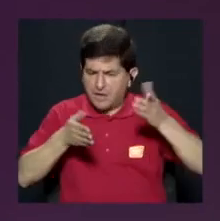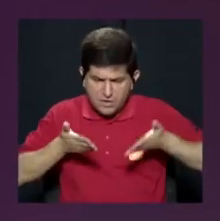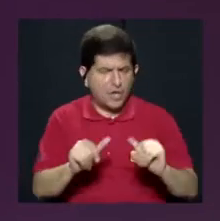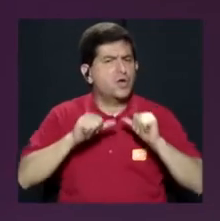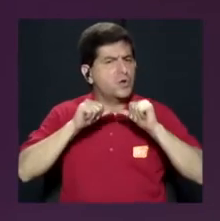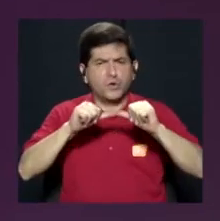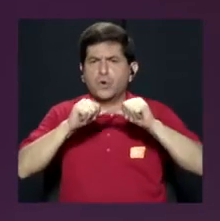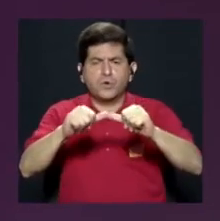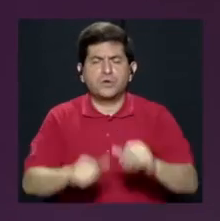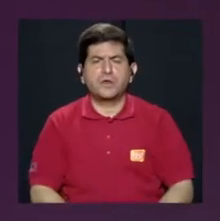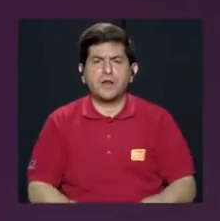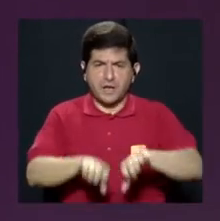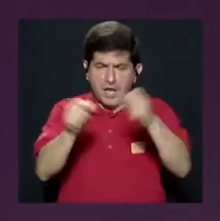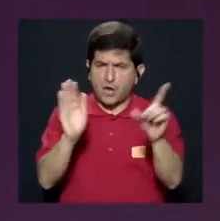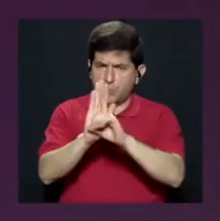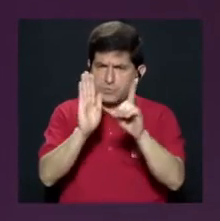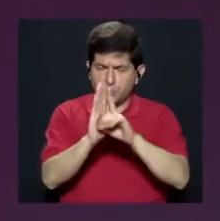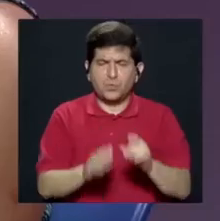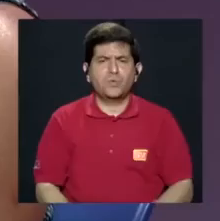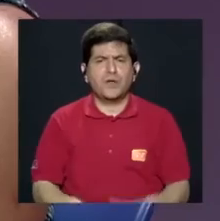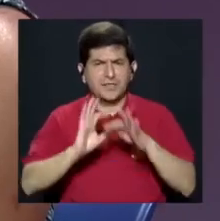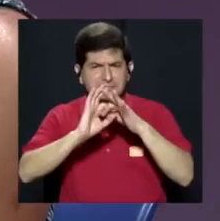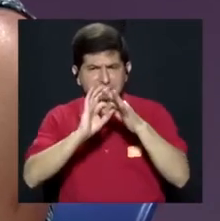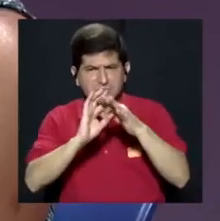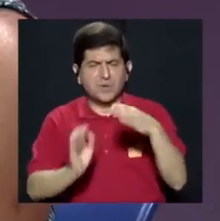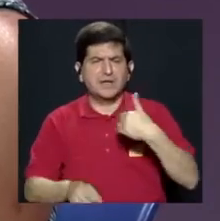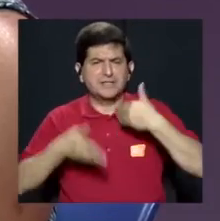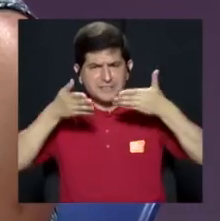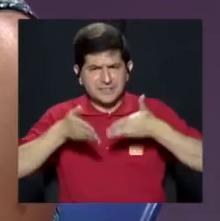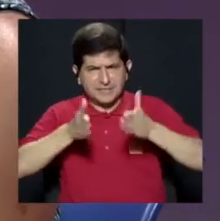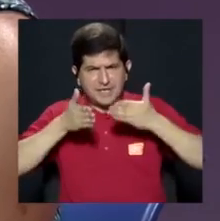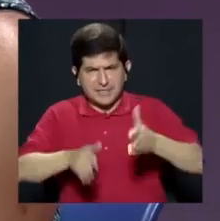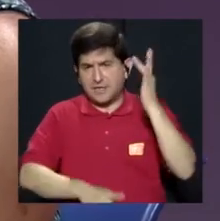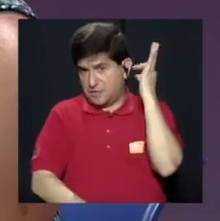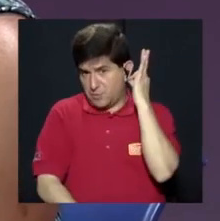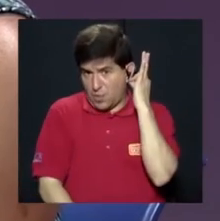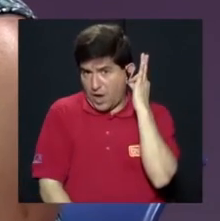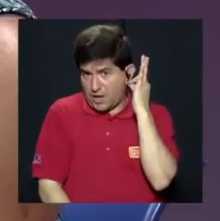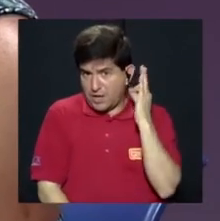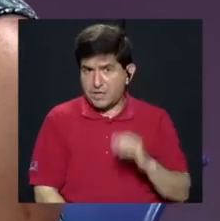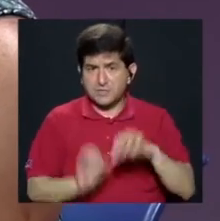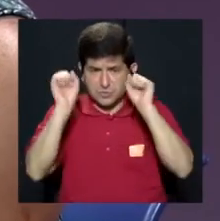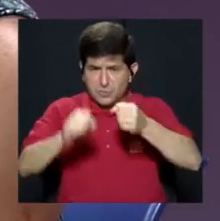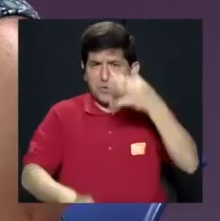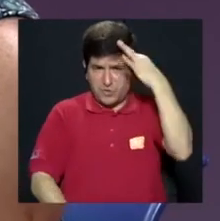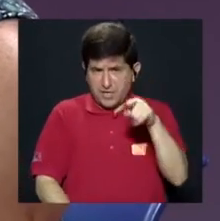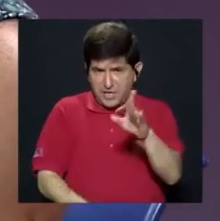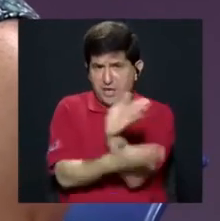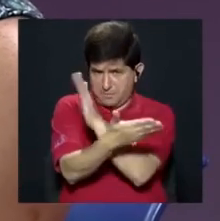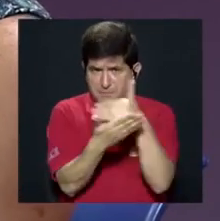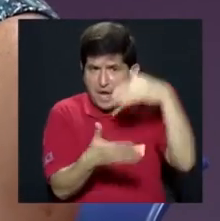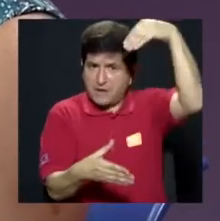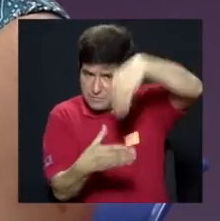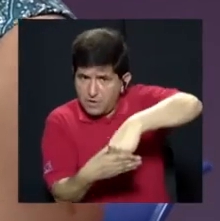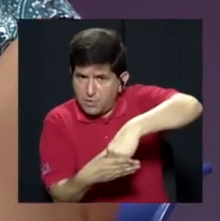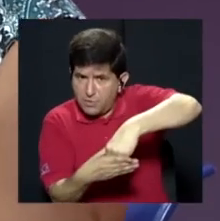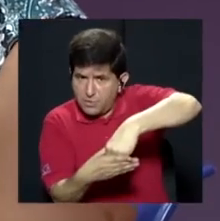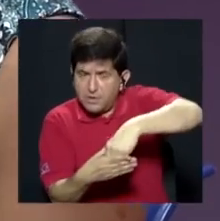Es parte de la violación de los derechos sexuales y los derechos reproductivos de las mujeres. ¿Se puede considerar parte de